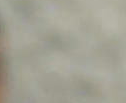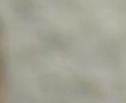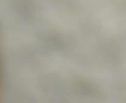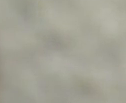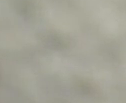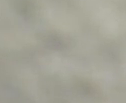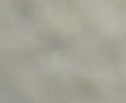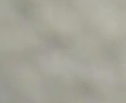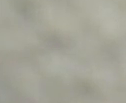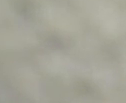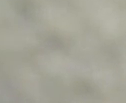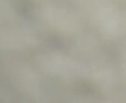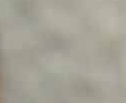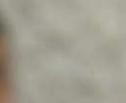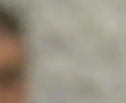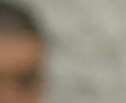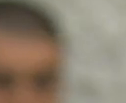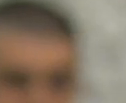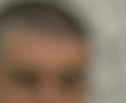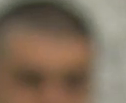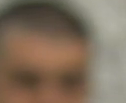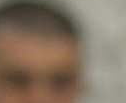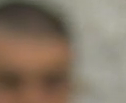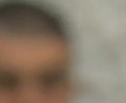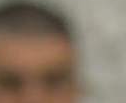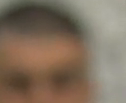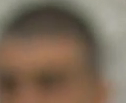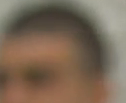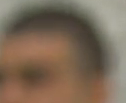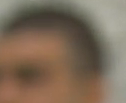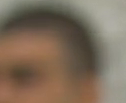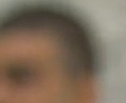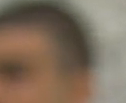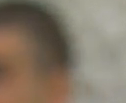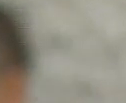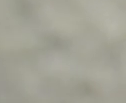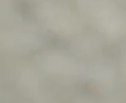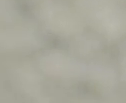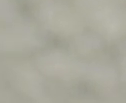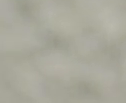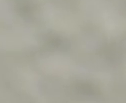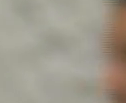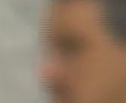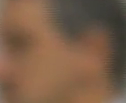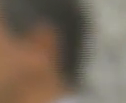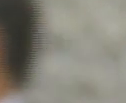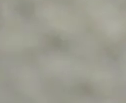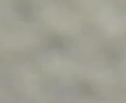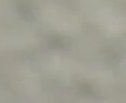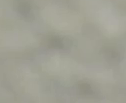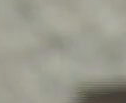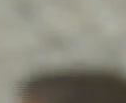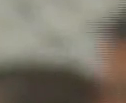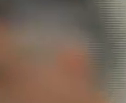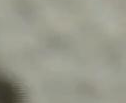Once again, the media has played a positive role, helping the wider public to be close